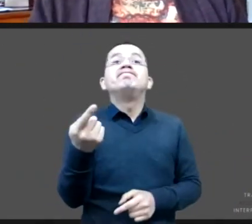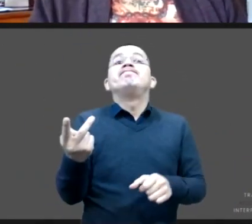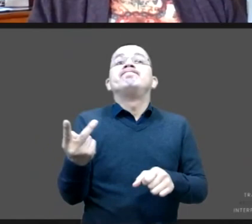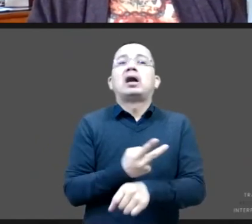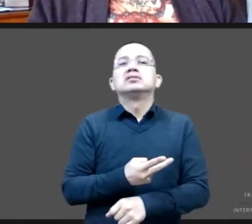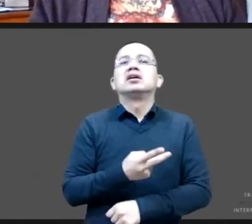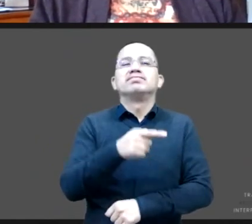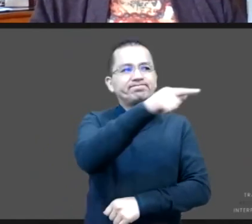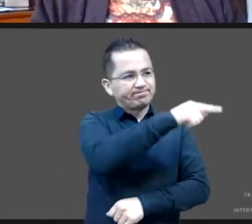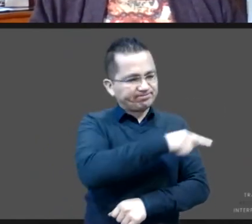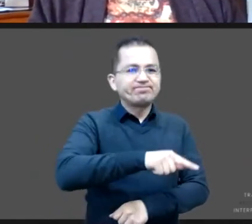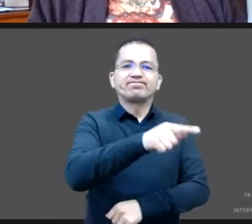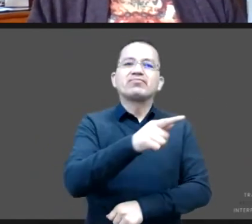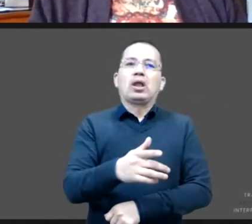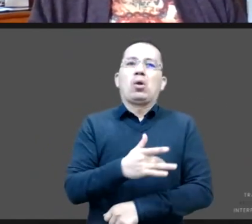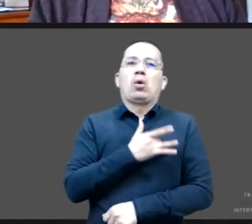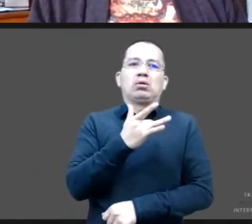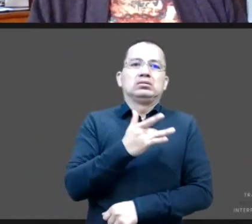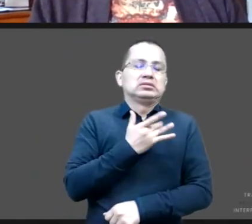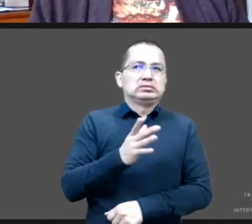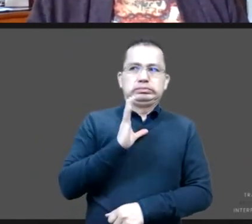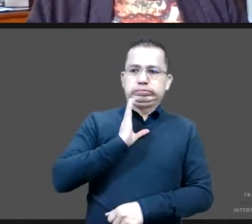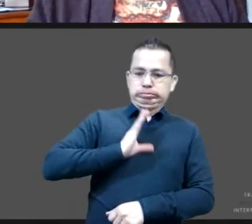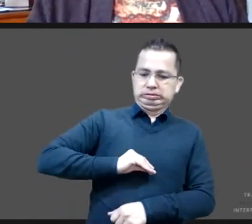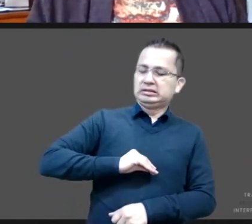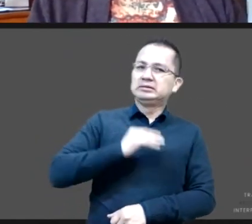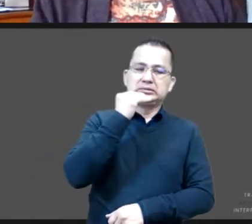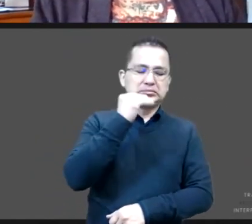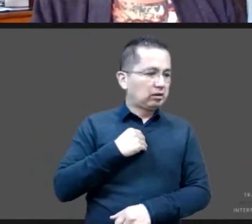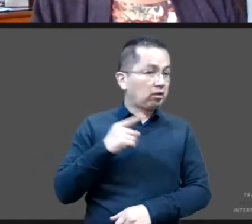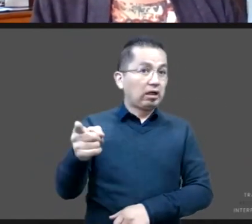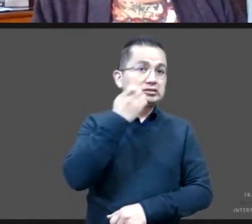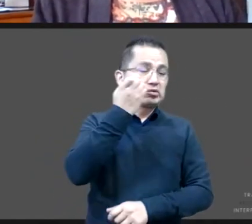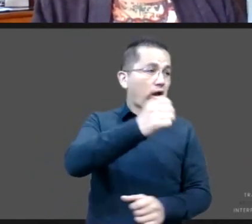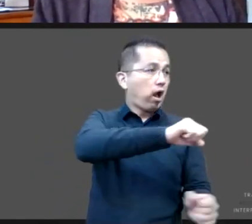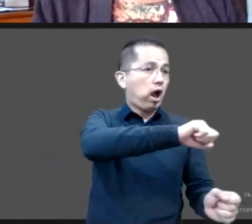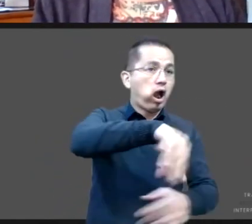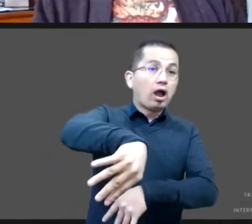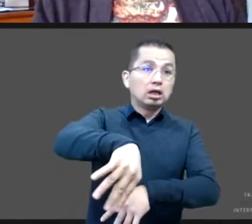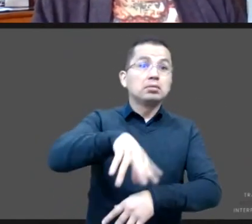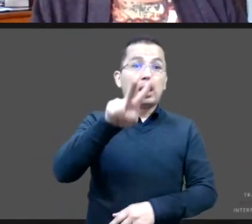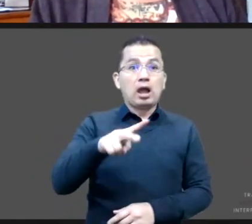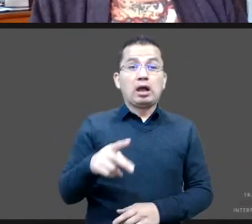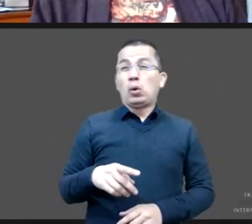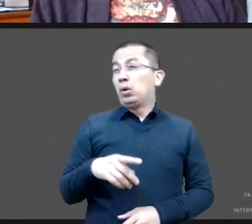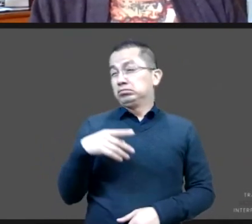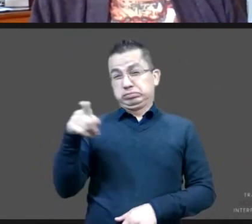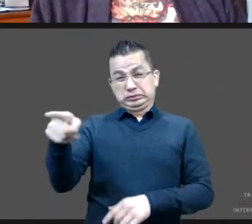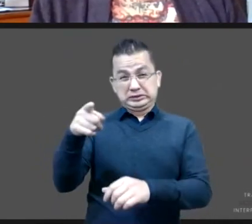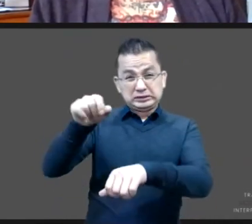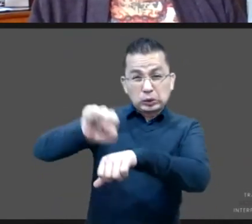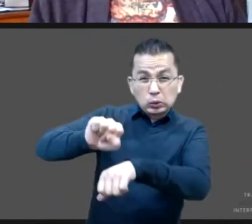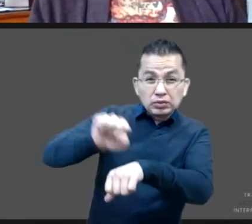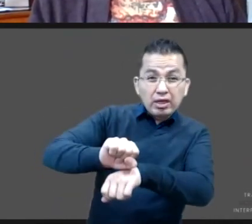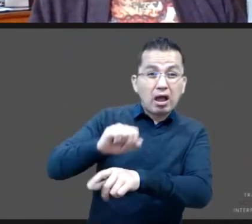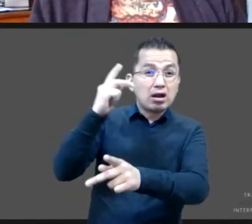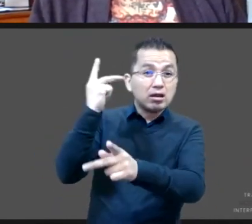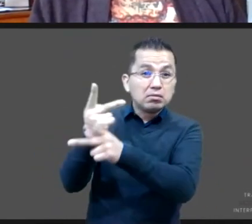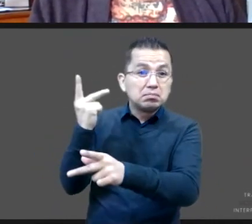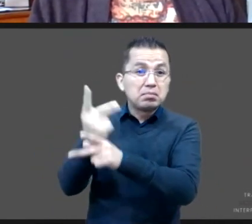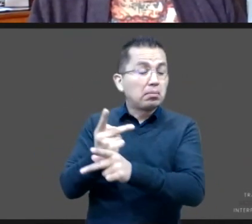tengamos estos números terribles anuales de deserción tanto en la secundaria como en el bachillerato y que